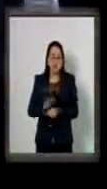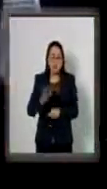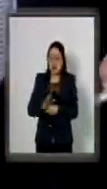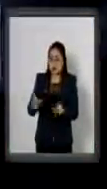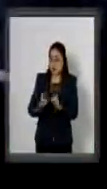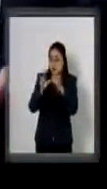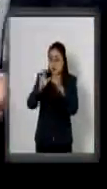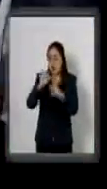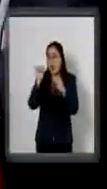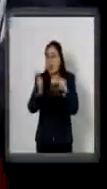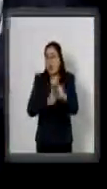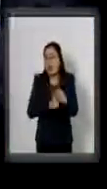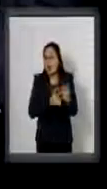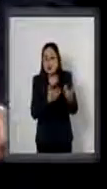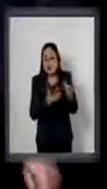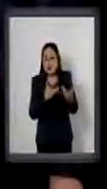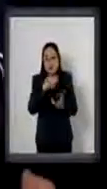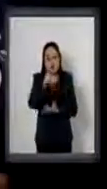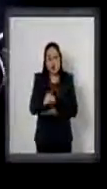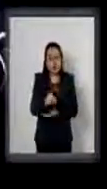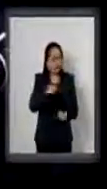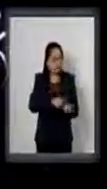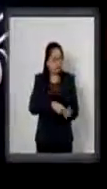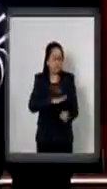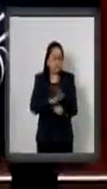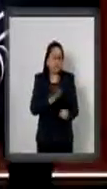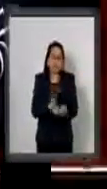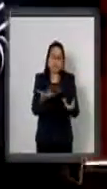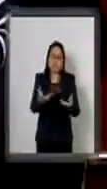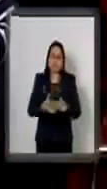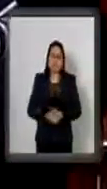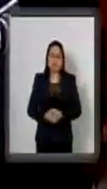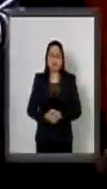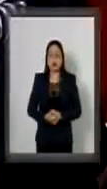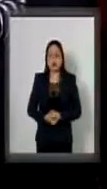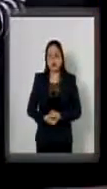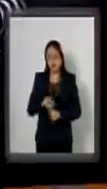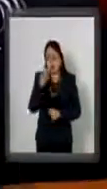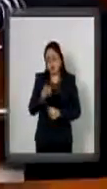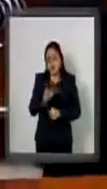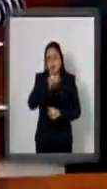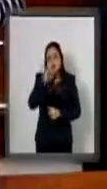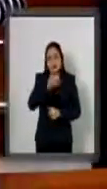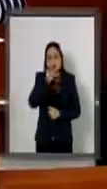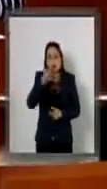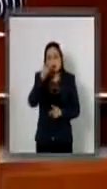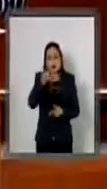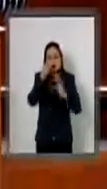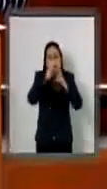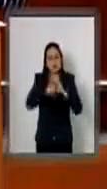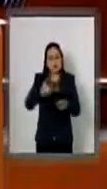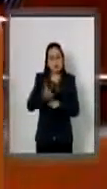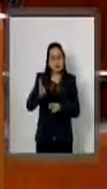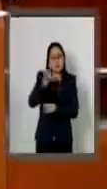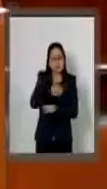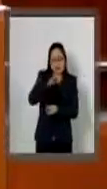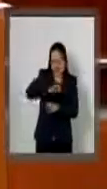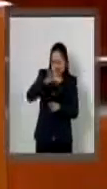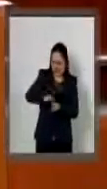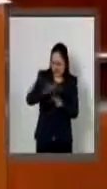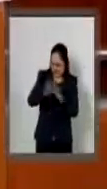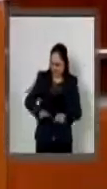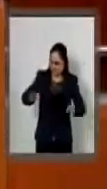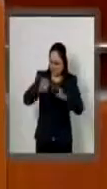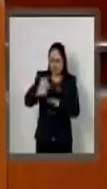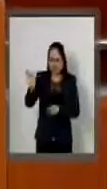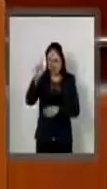excepcionalidad ninguna. Esta anomalía comenzó, por cierto, hay fechas históricas que tenemos